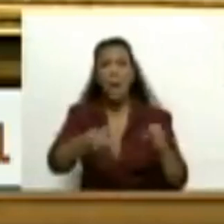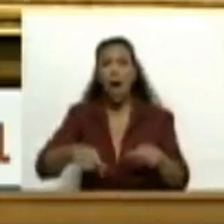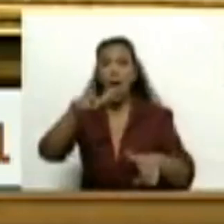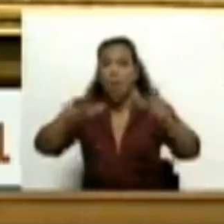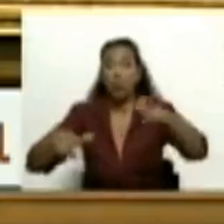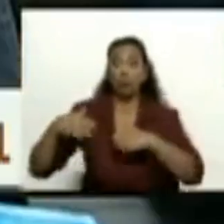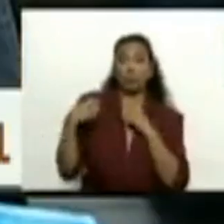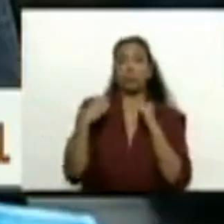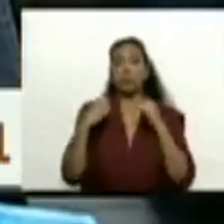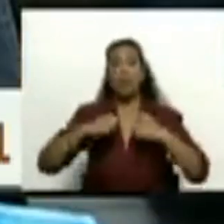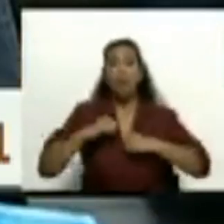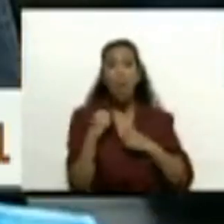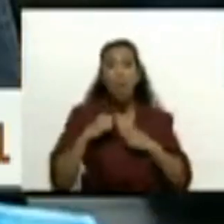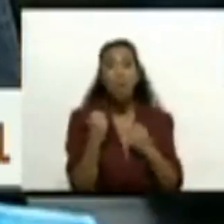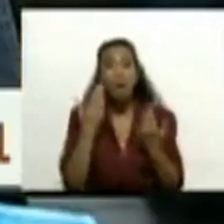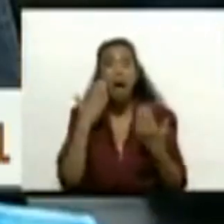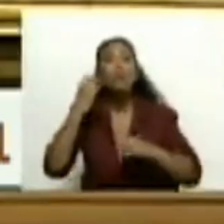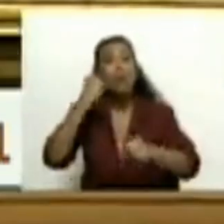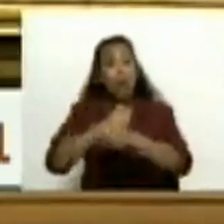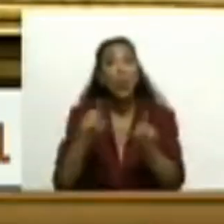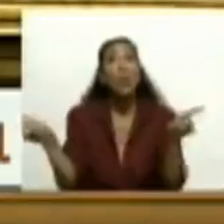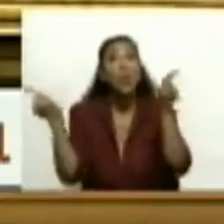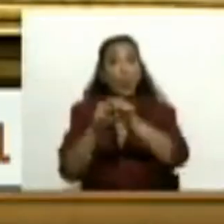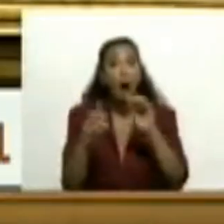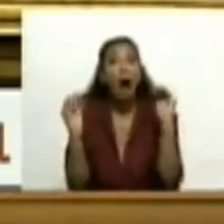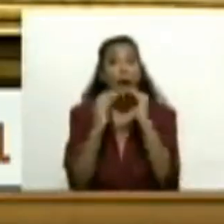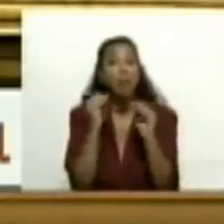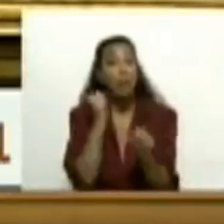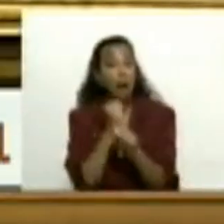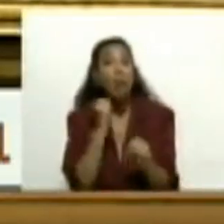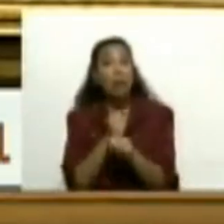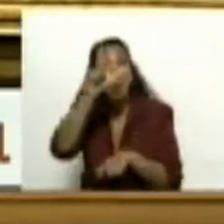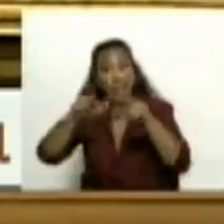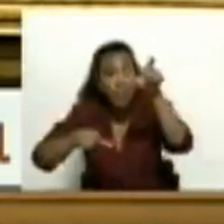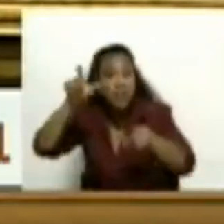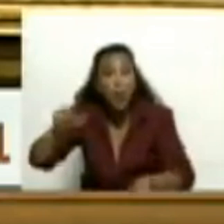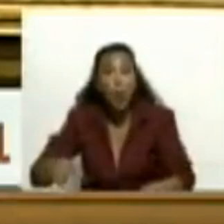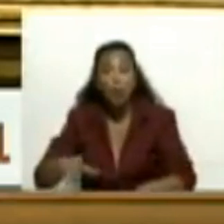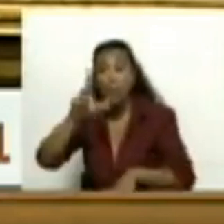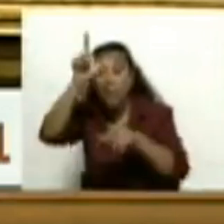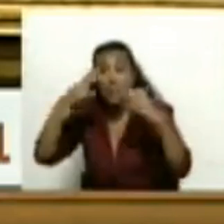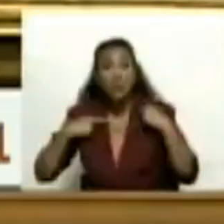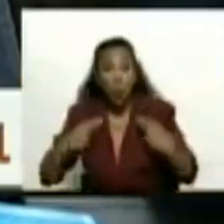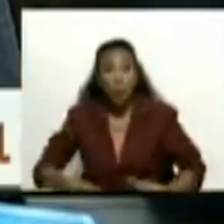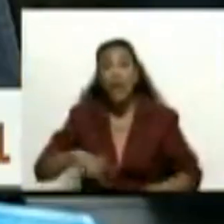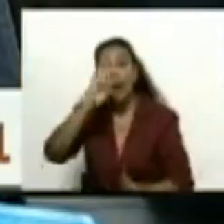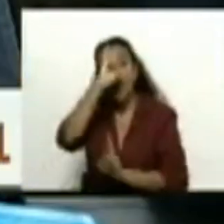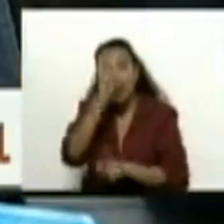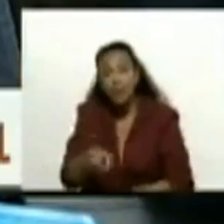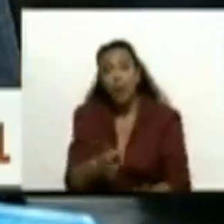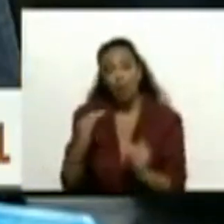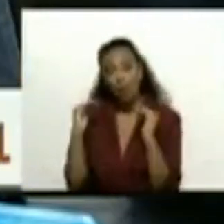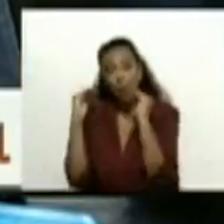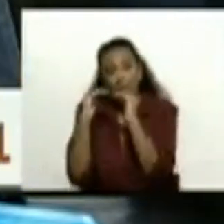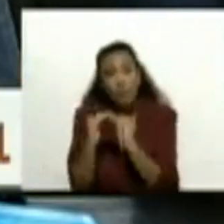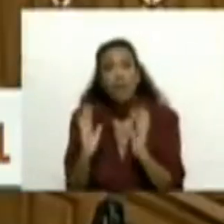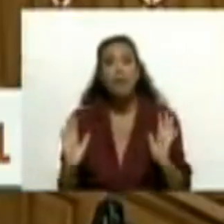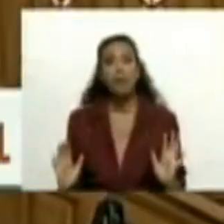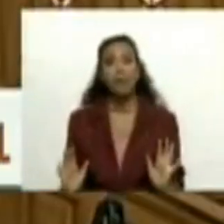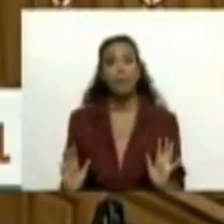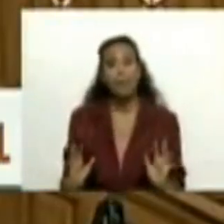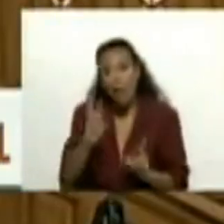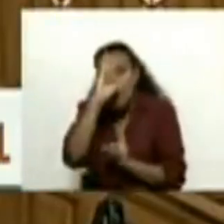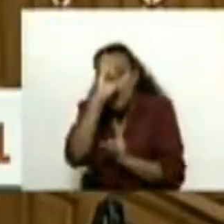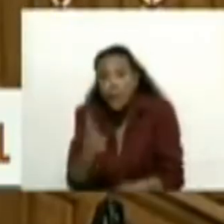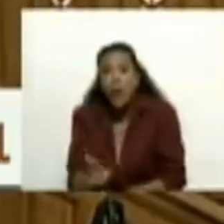de seguridad. Son trabajadores también, diputado. Son personas, son seres humanos que merecen un trato digno, que merecen que se